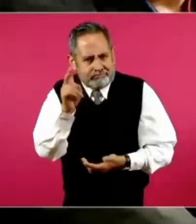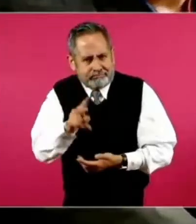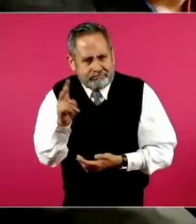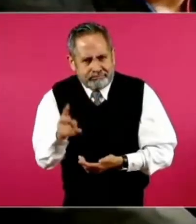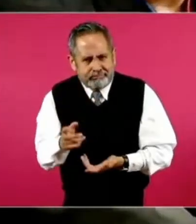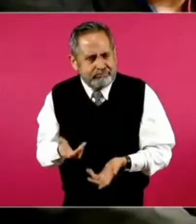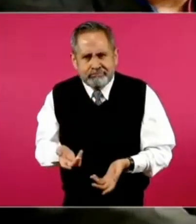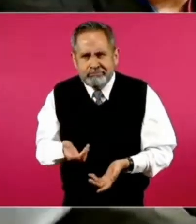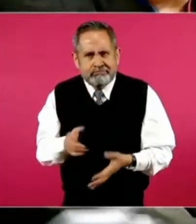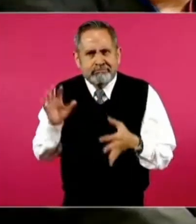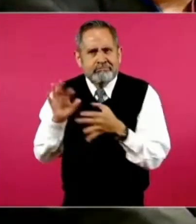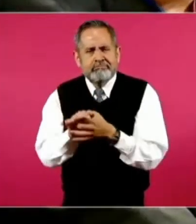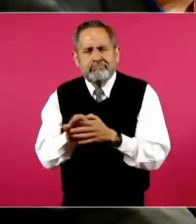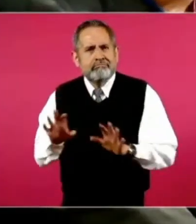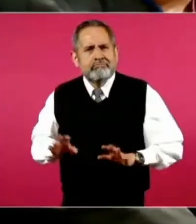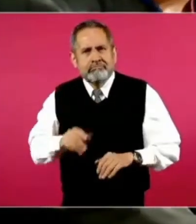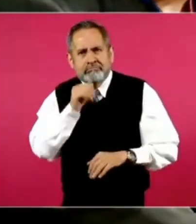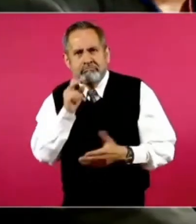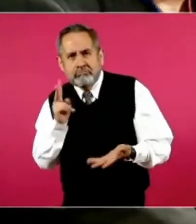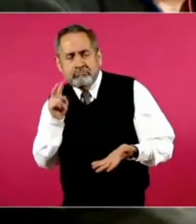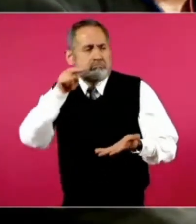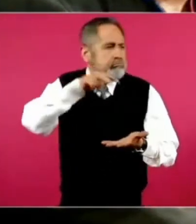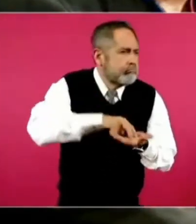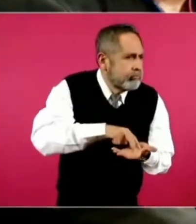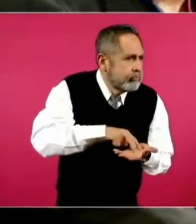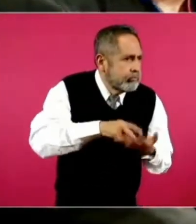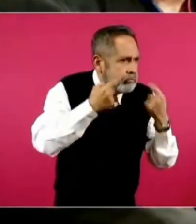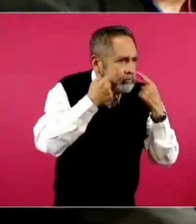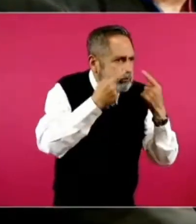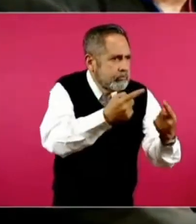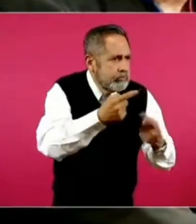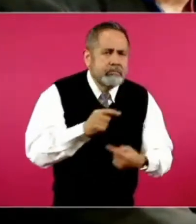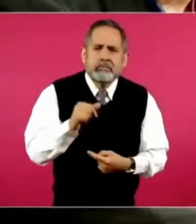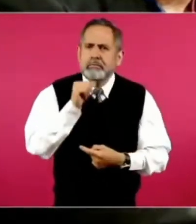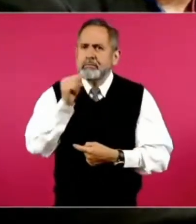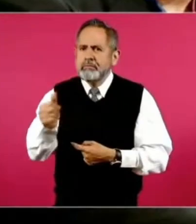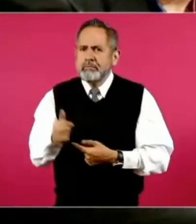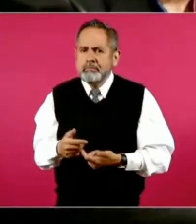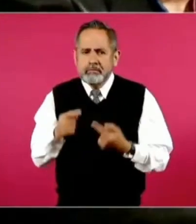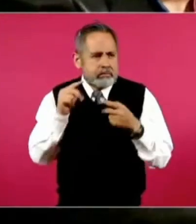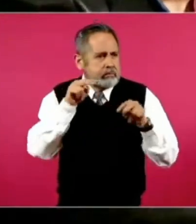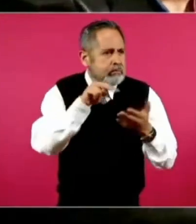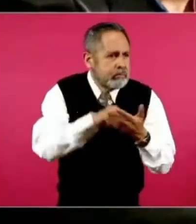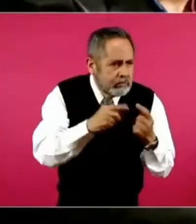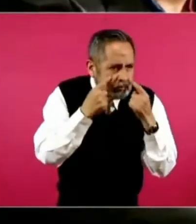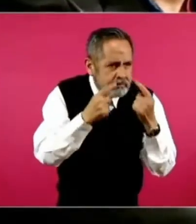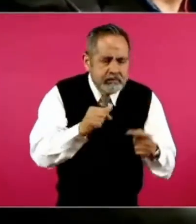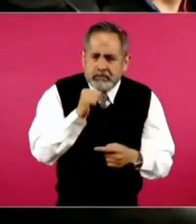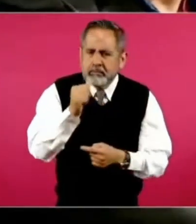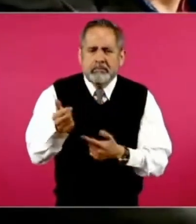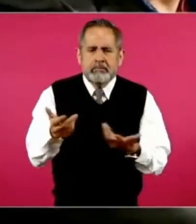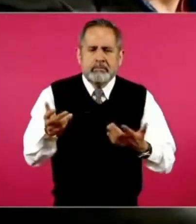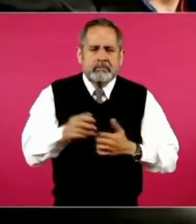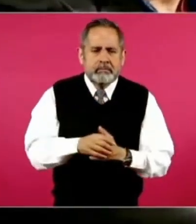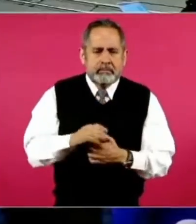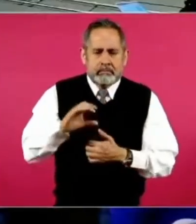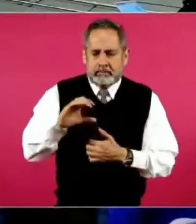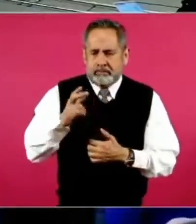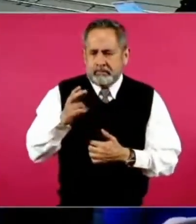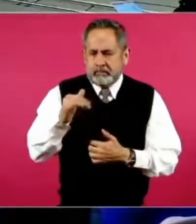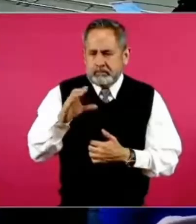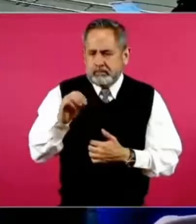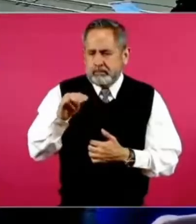no corresponde cuando nosotros estamos haciendo el trabajo y el seguimiento de los casos. En Chicomucelo,